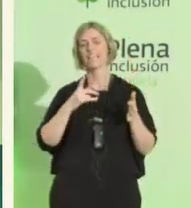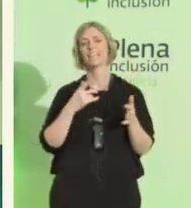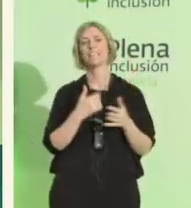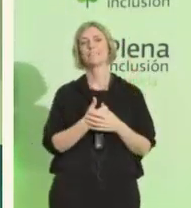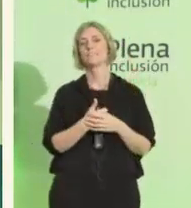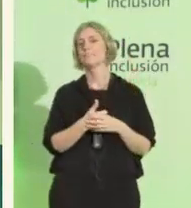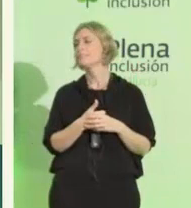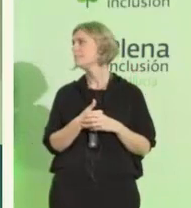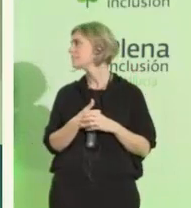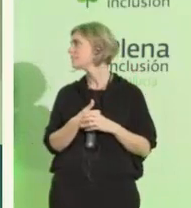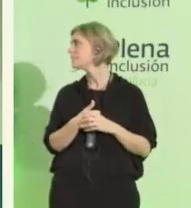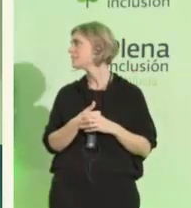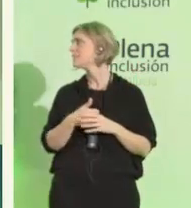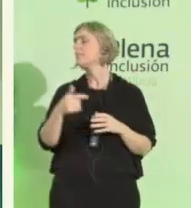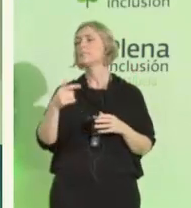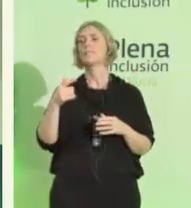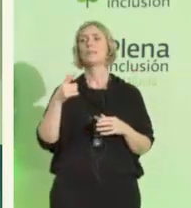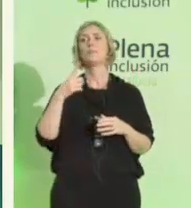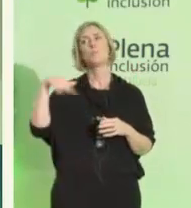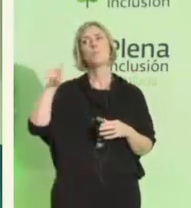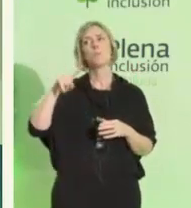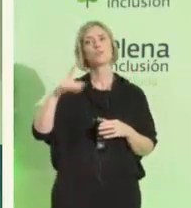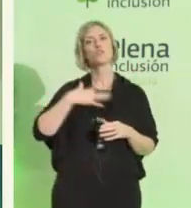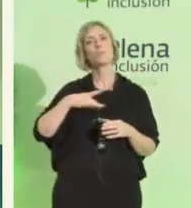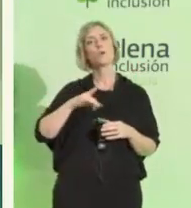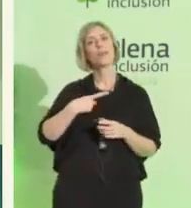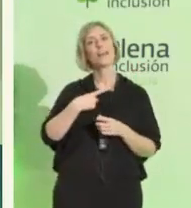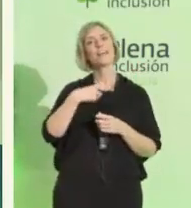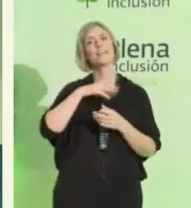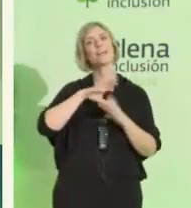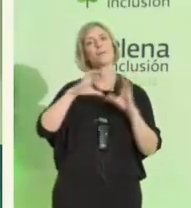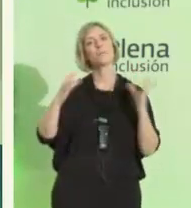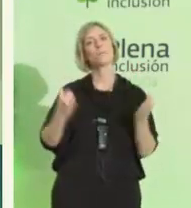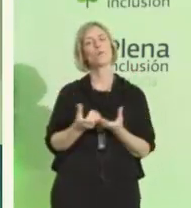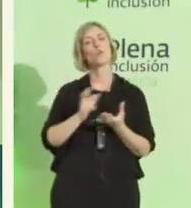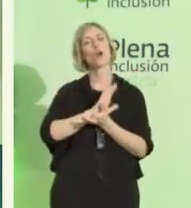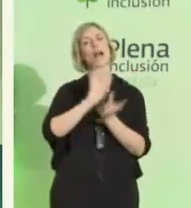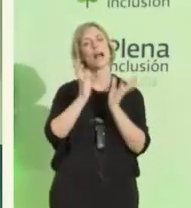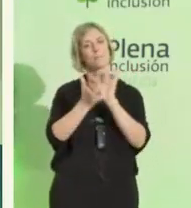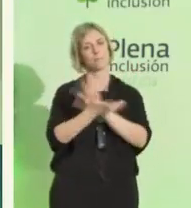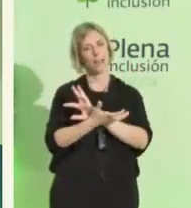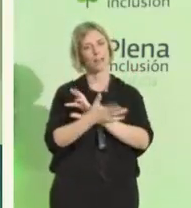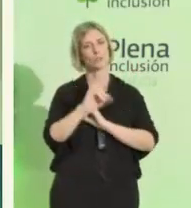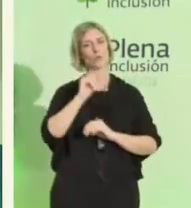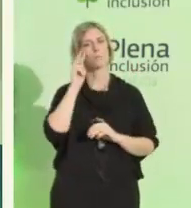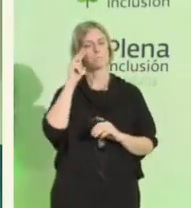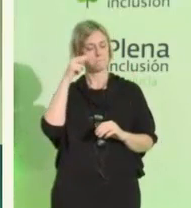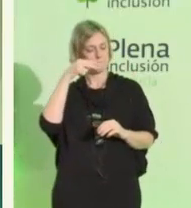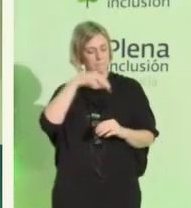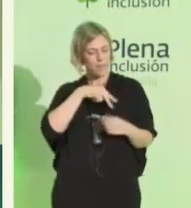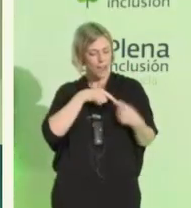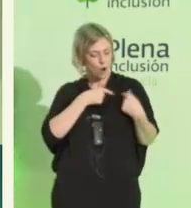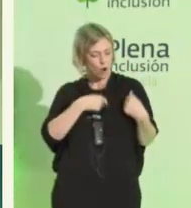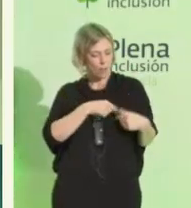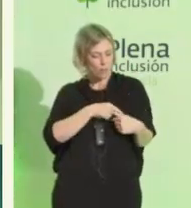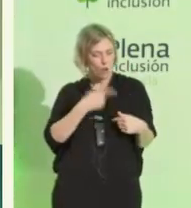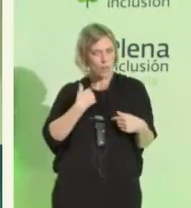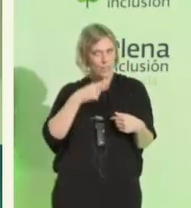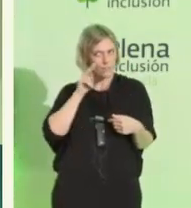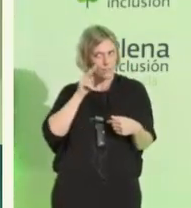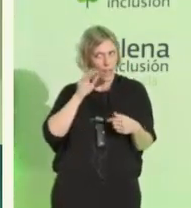pero ustedes le dan ya adentro del corazón y ve el Horizonte